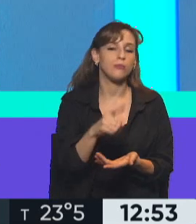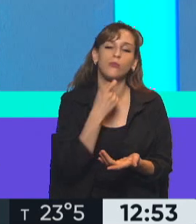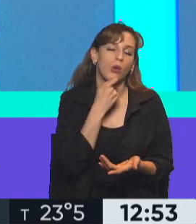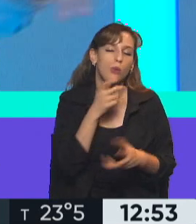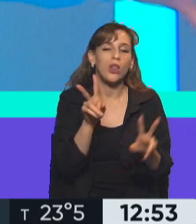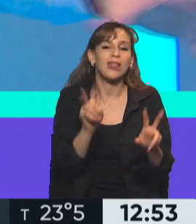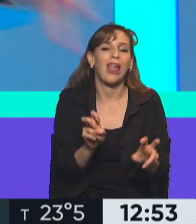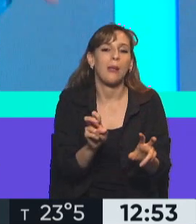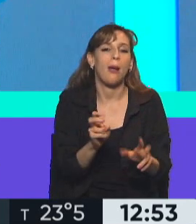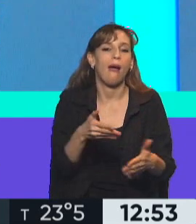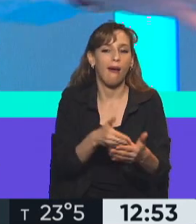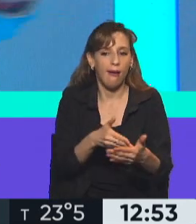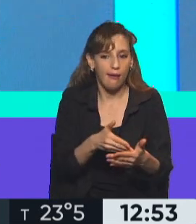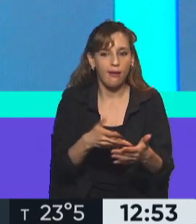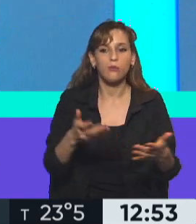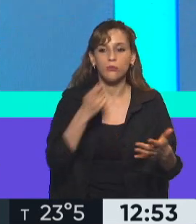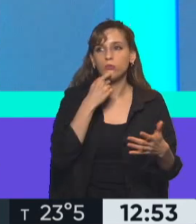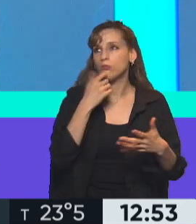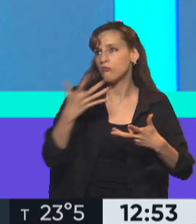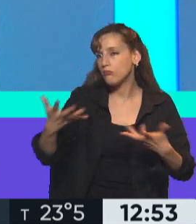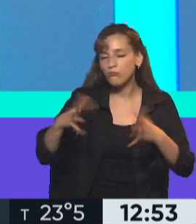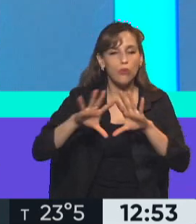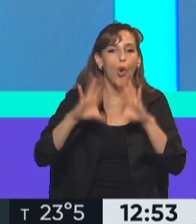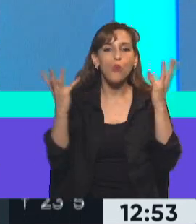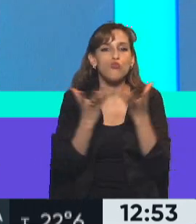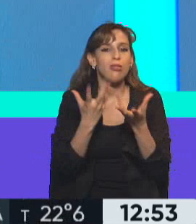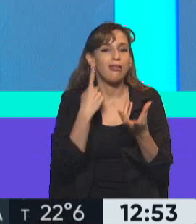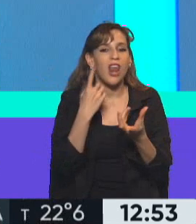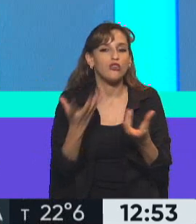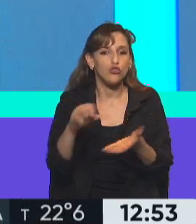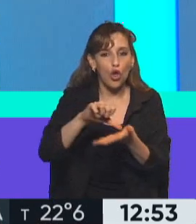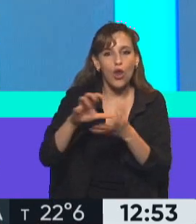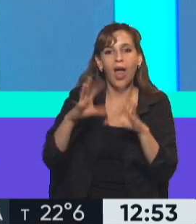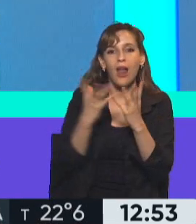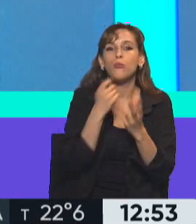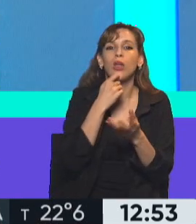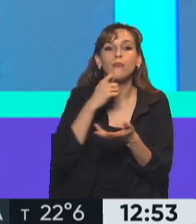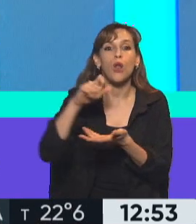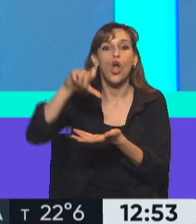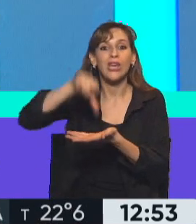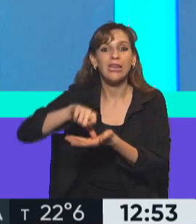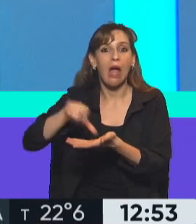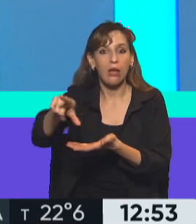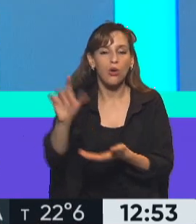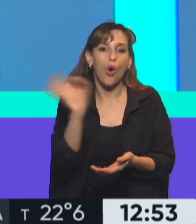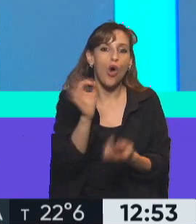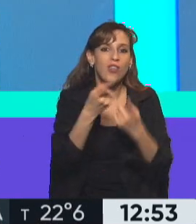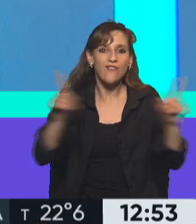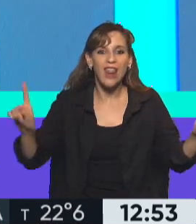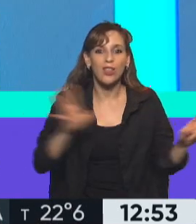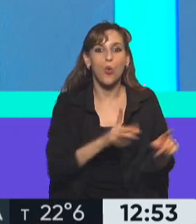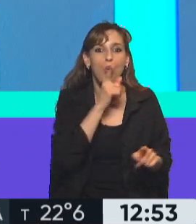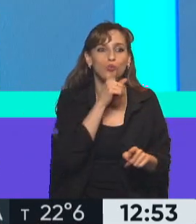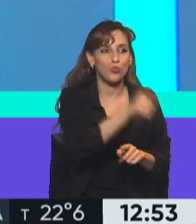bloqueo económico como le aplicó la comunidad internacional a Irán o a Irak en su Bueno, momento, y otra cosa claro. es pensar en Rusia. De hecho, por poner un